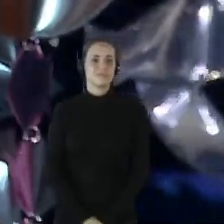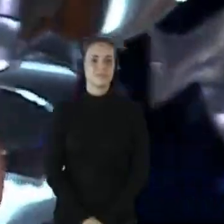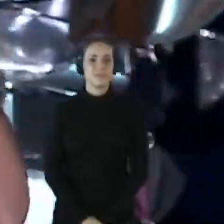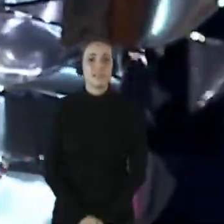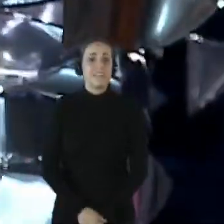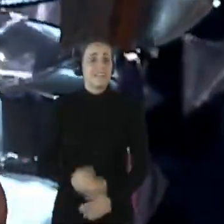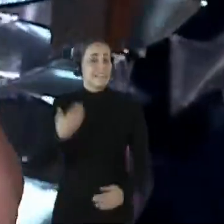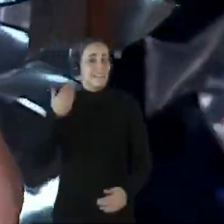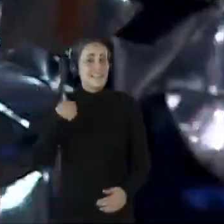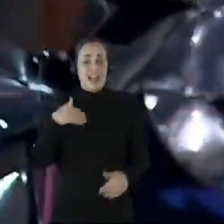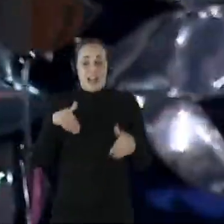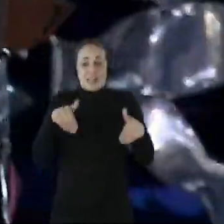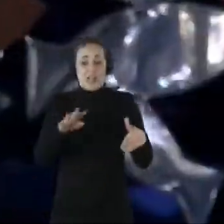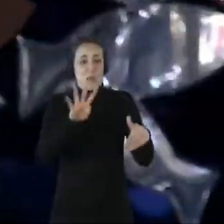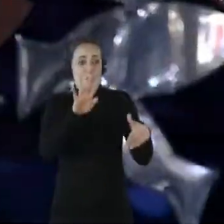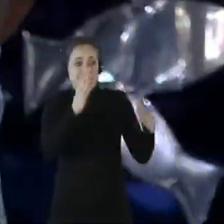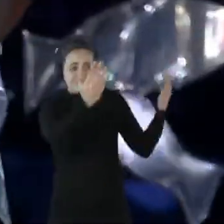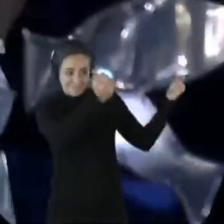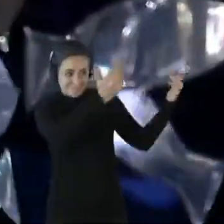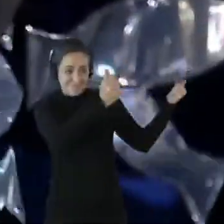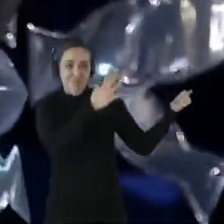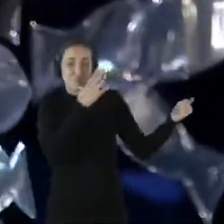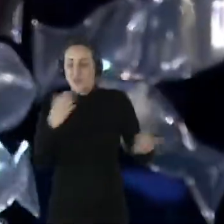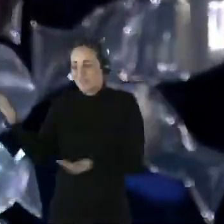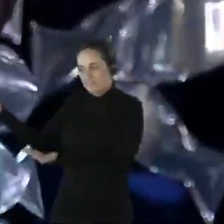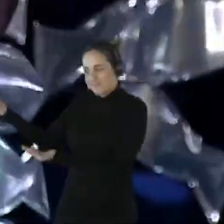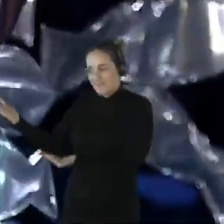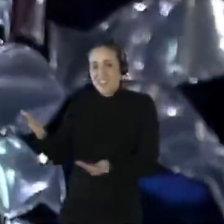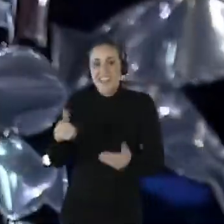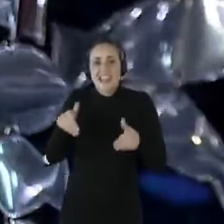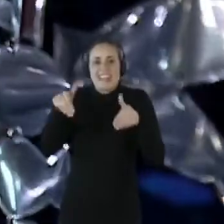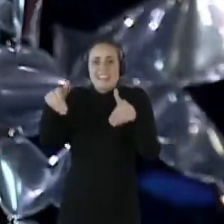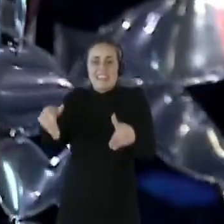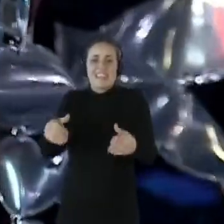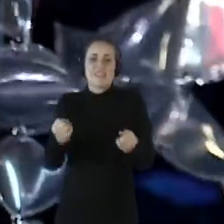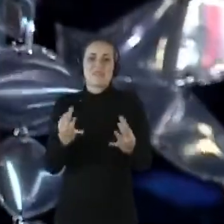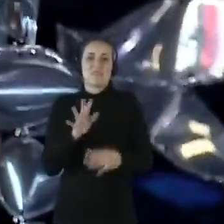Abrimos la puerta porque viene nuestra candidata número 5.